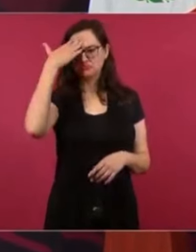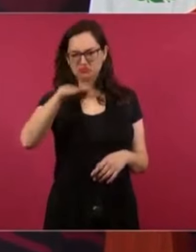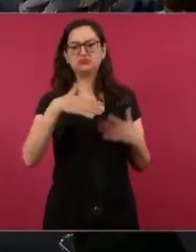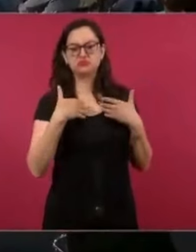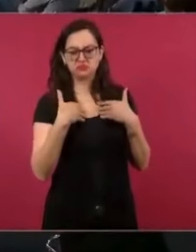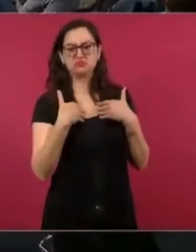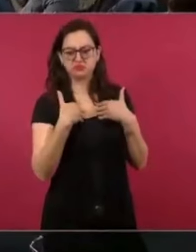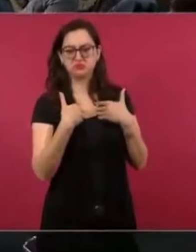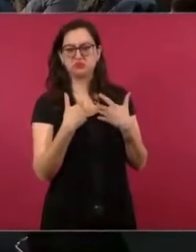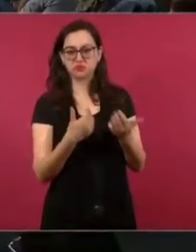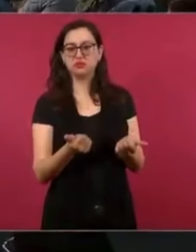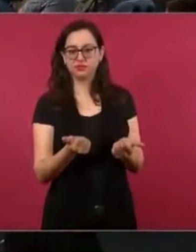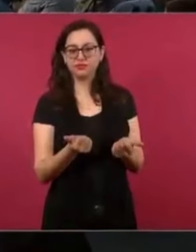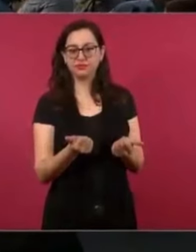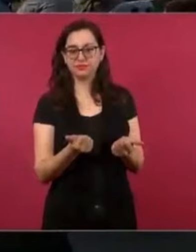no piensa igual